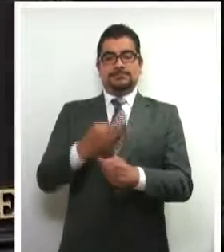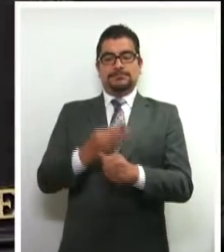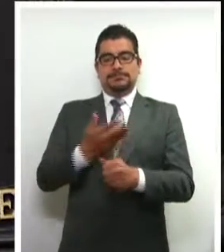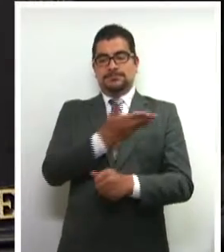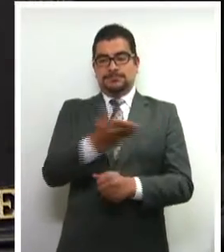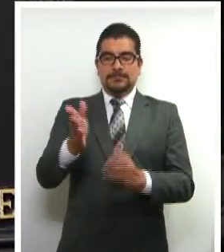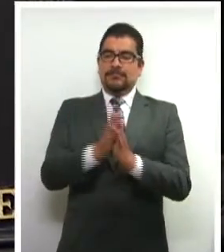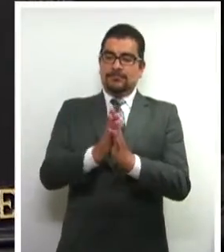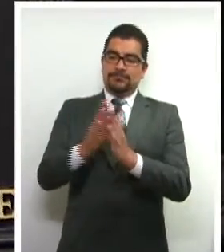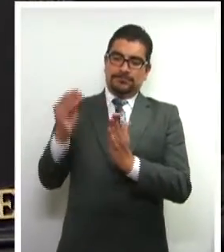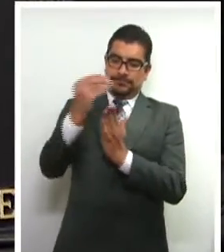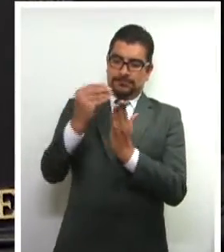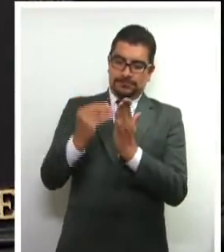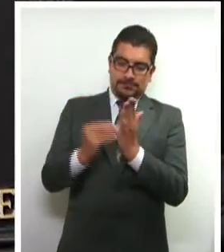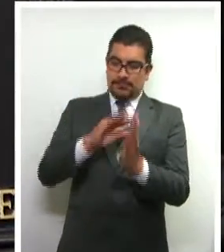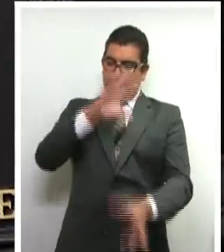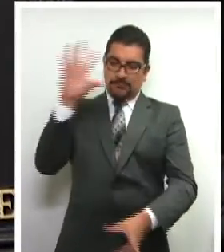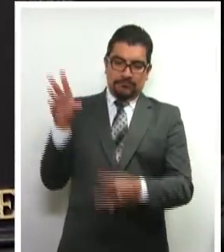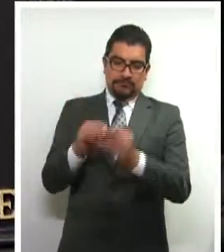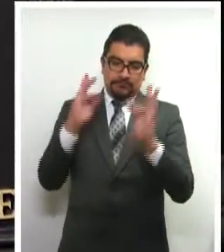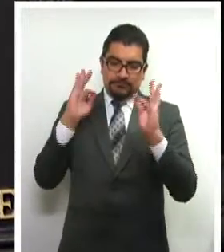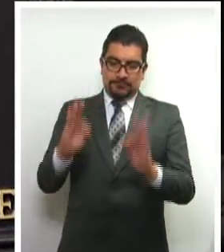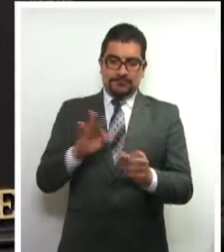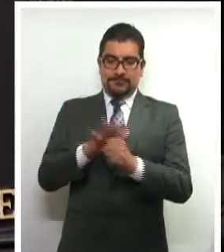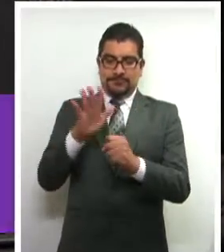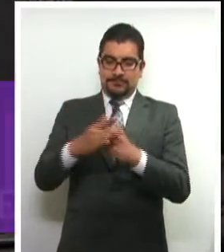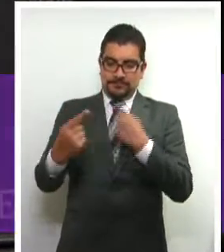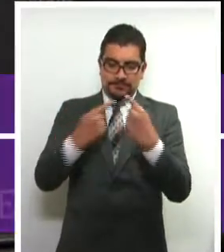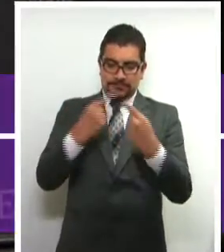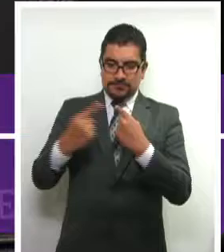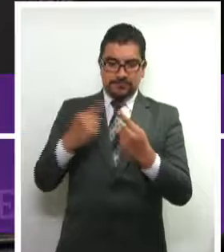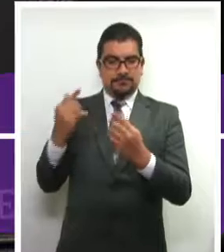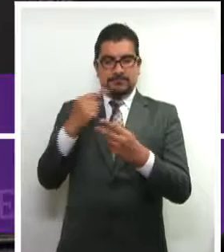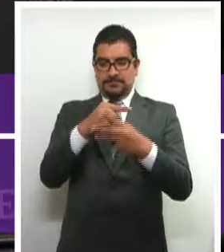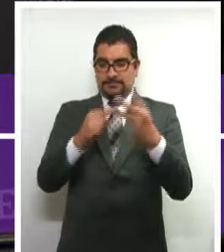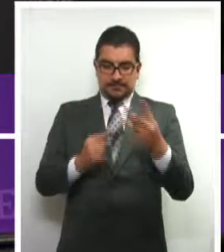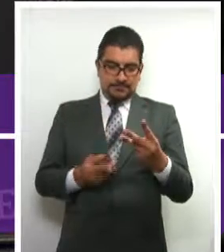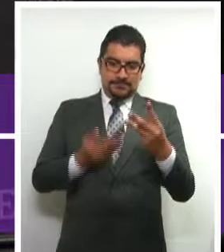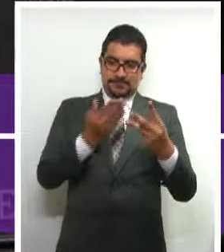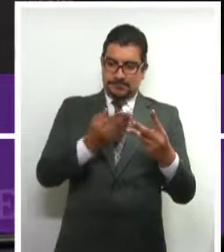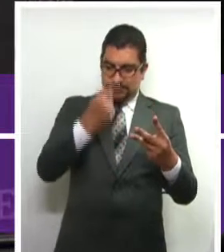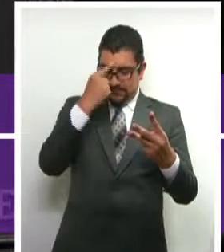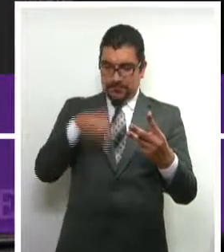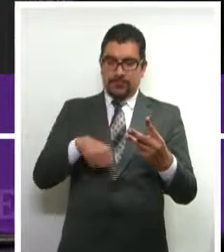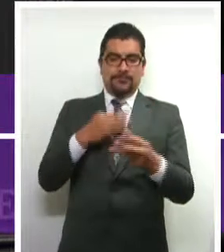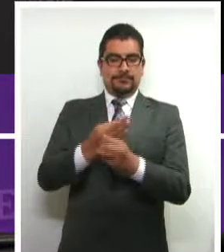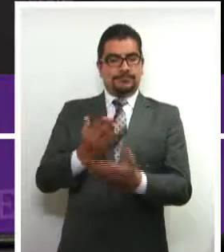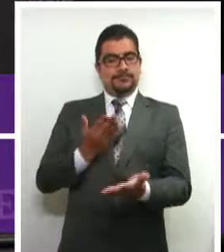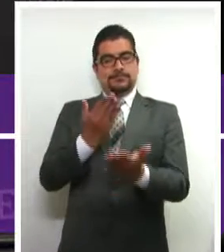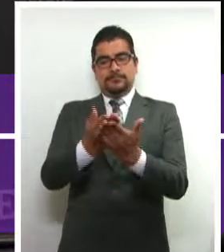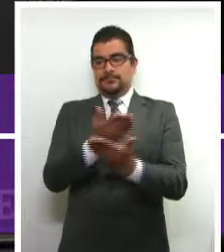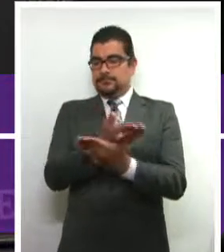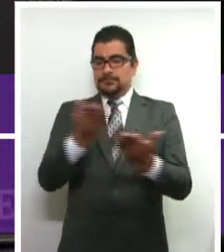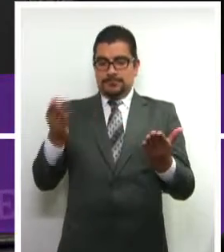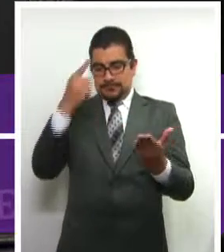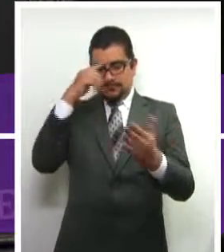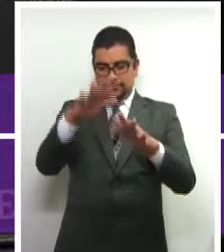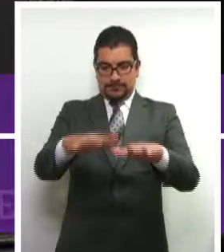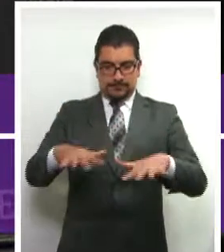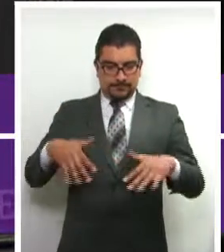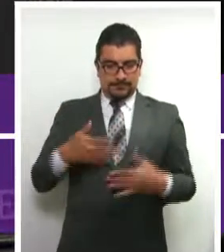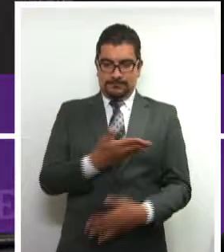sean insertadas de manera íntegra al diario de los debates estas tres iniciativas que en este acto pongo a consideración del Pleno de la